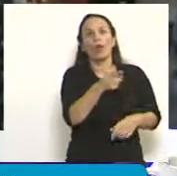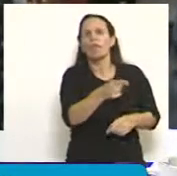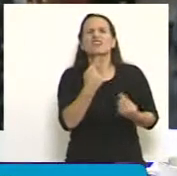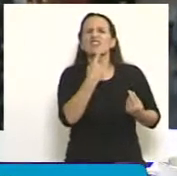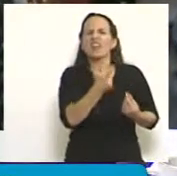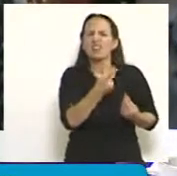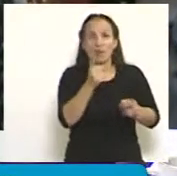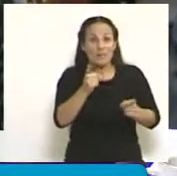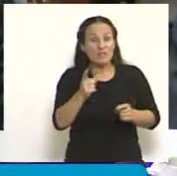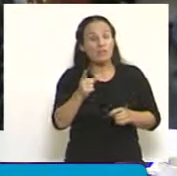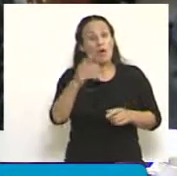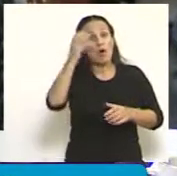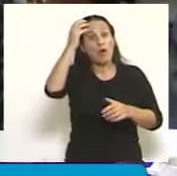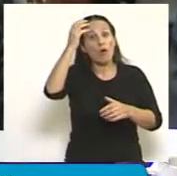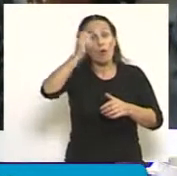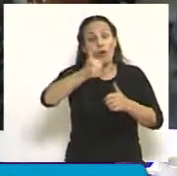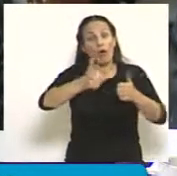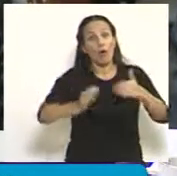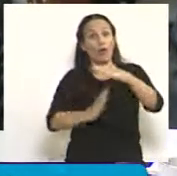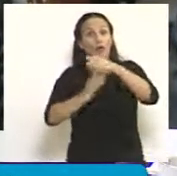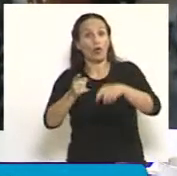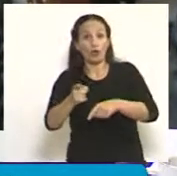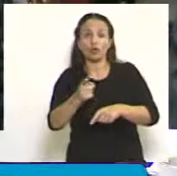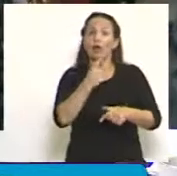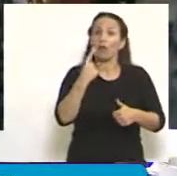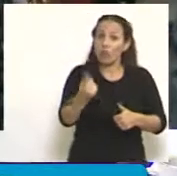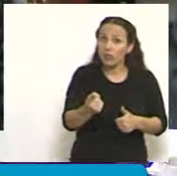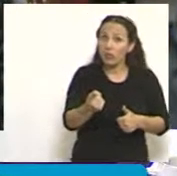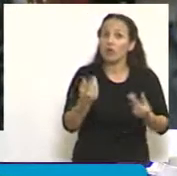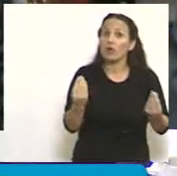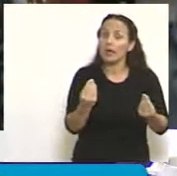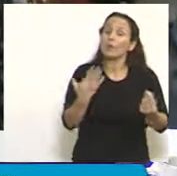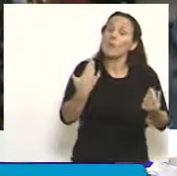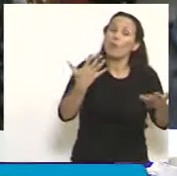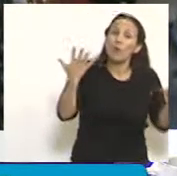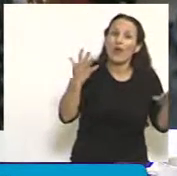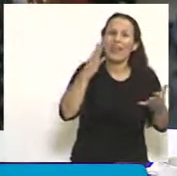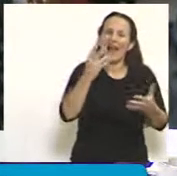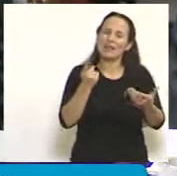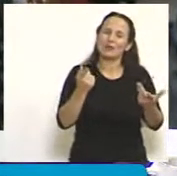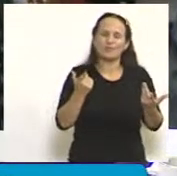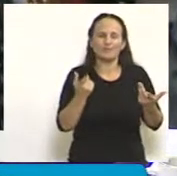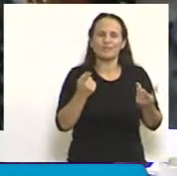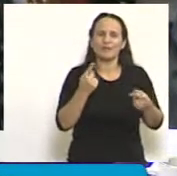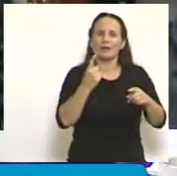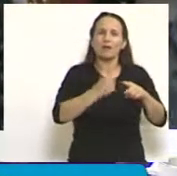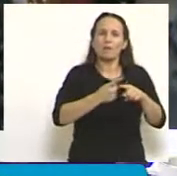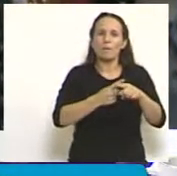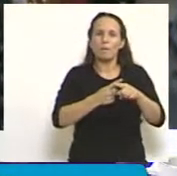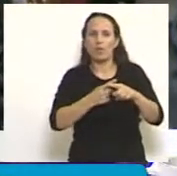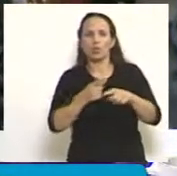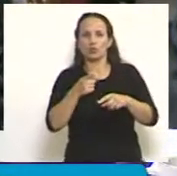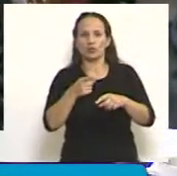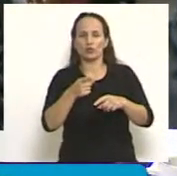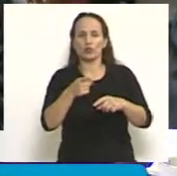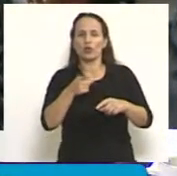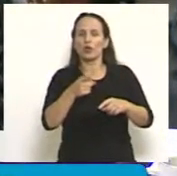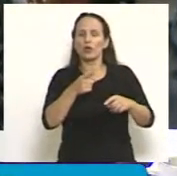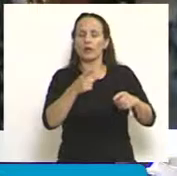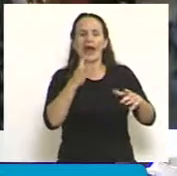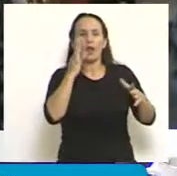el hecho, concurrió rápidamente. Entonces le volvieron a preguntar si había